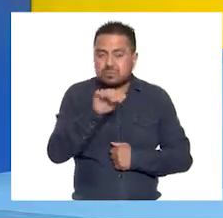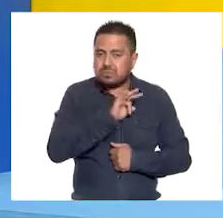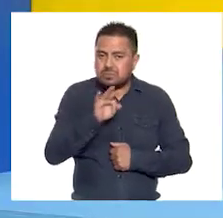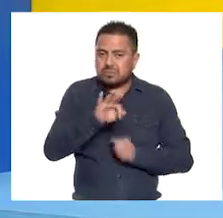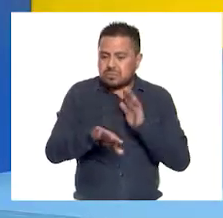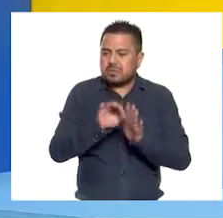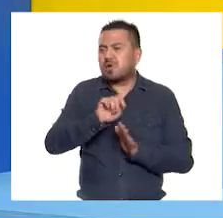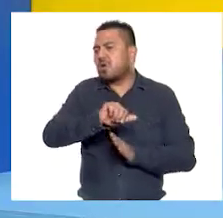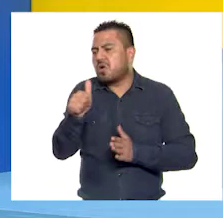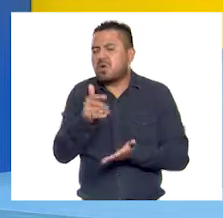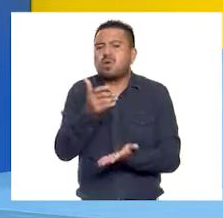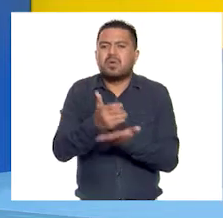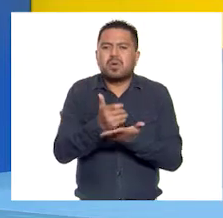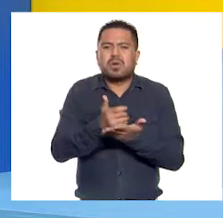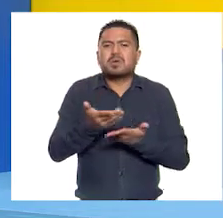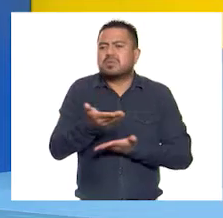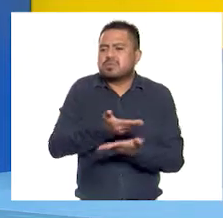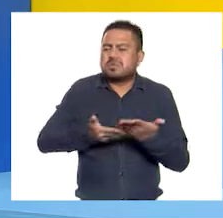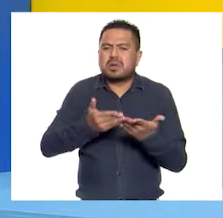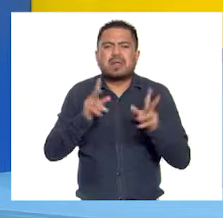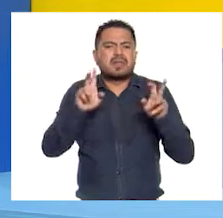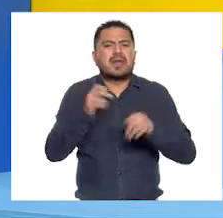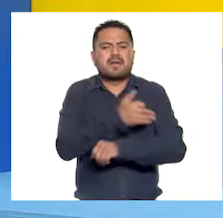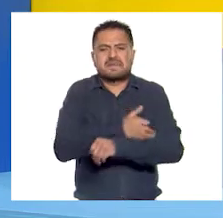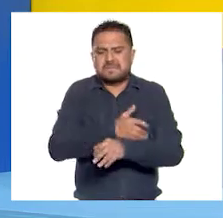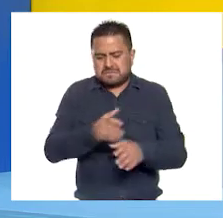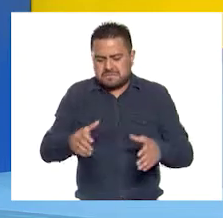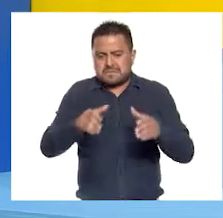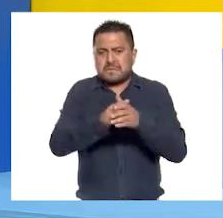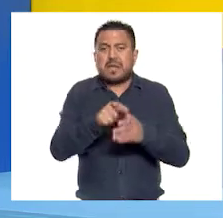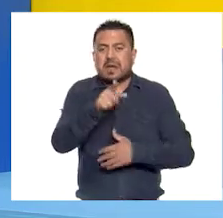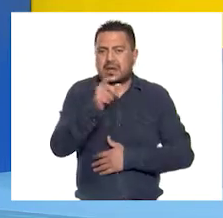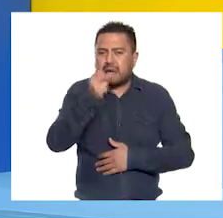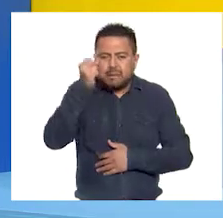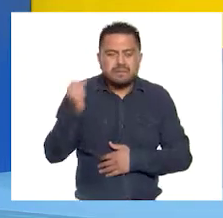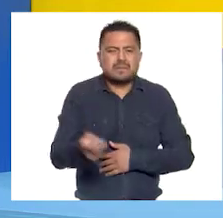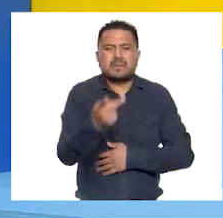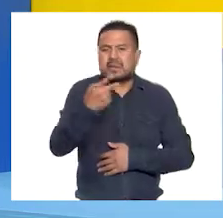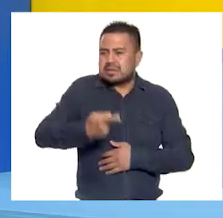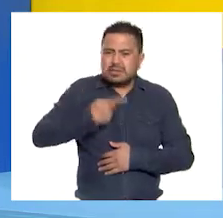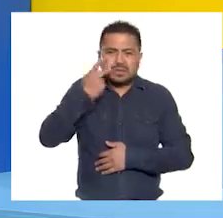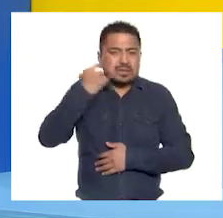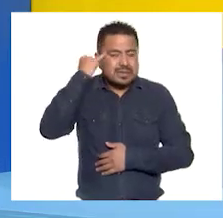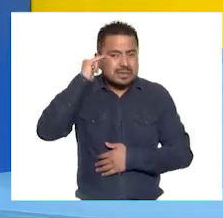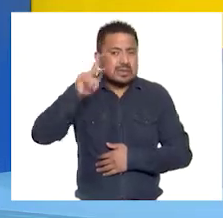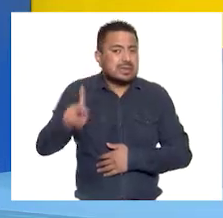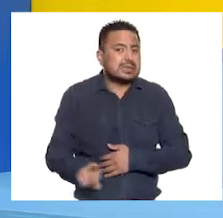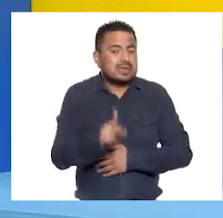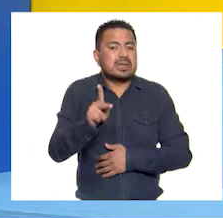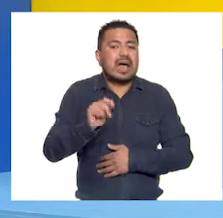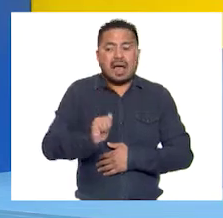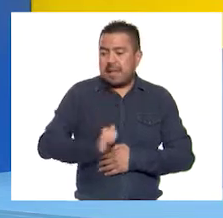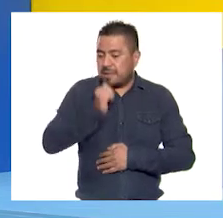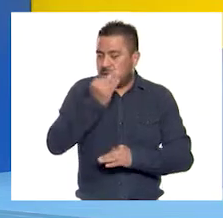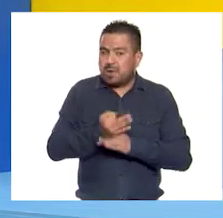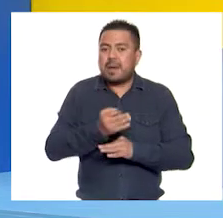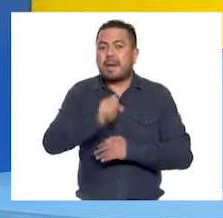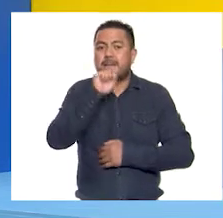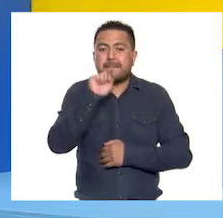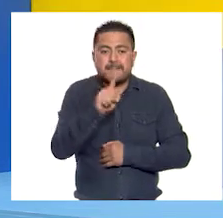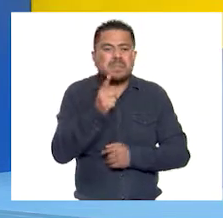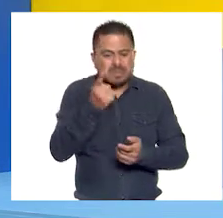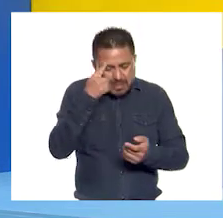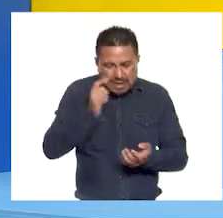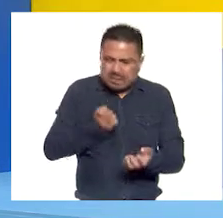posible, consulta otros libros y comenta el tema de hoy con tu familia. Si tienes la fortuna de hablar una lengua indígena, aprovecha también este momento